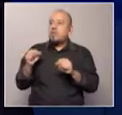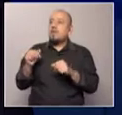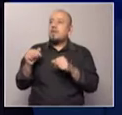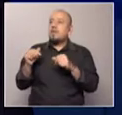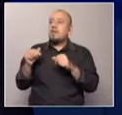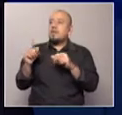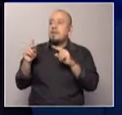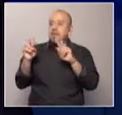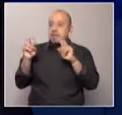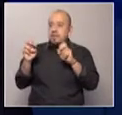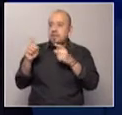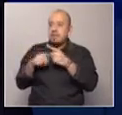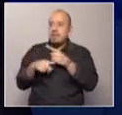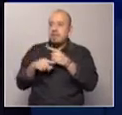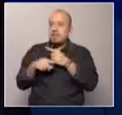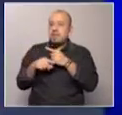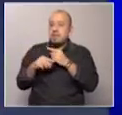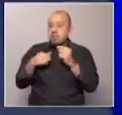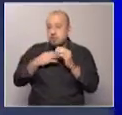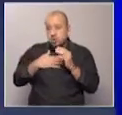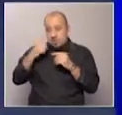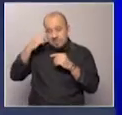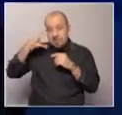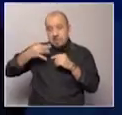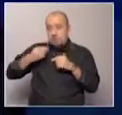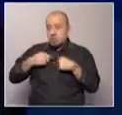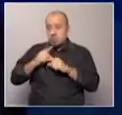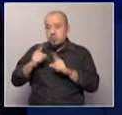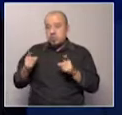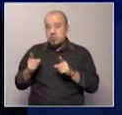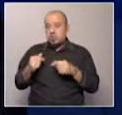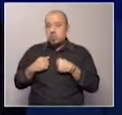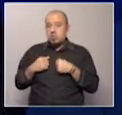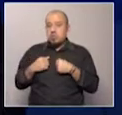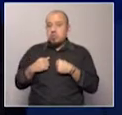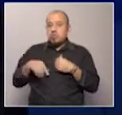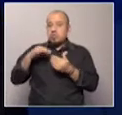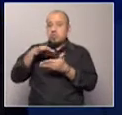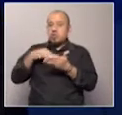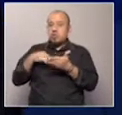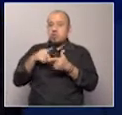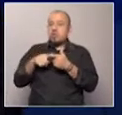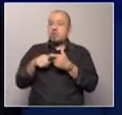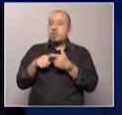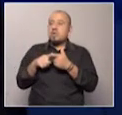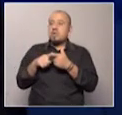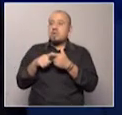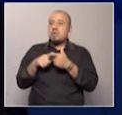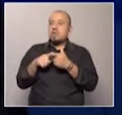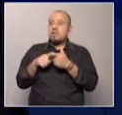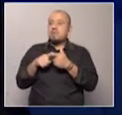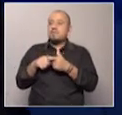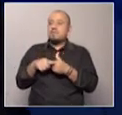que oyó que no se aclaró que no se despertó si leo mucho y habla mucho con los que saben que esa es la tarea de los que no sabemos tratar de